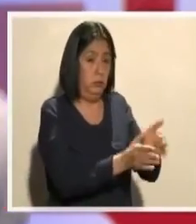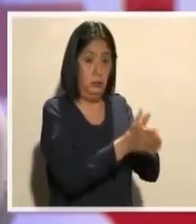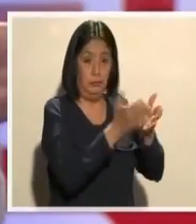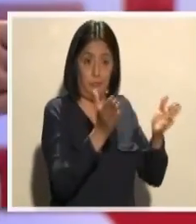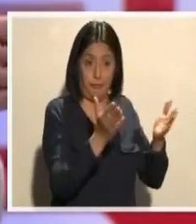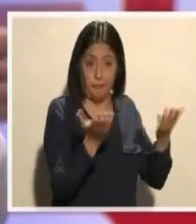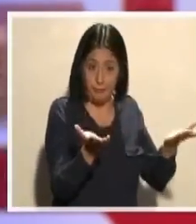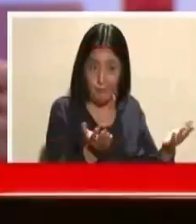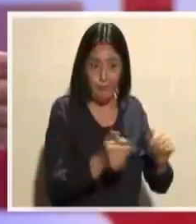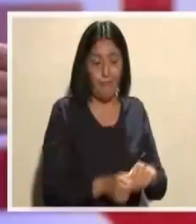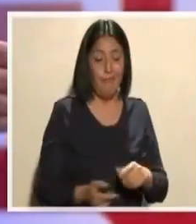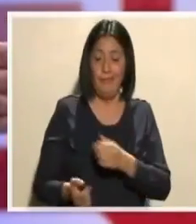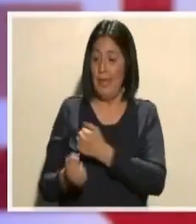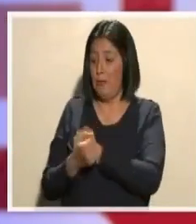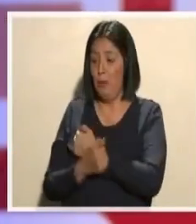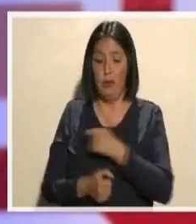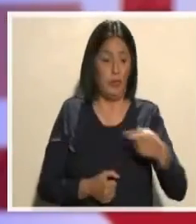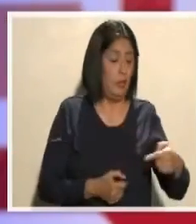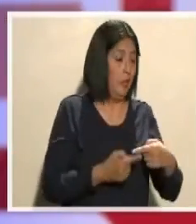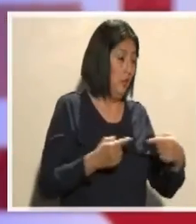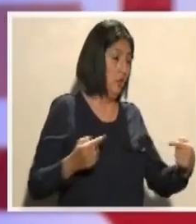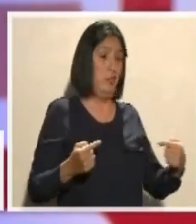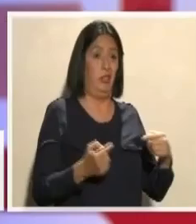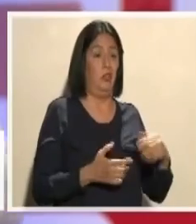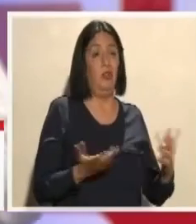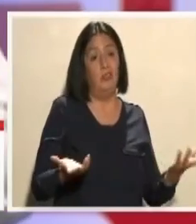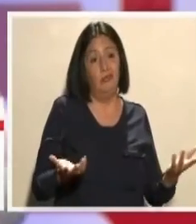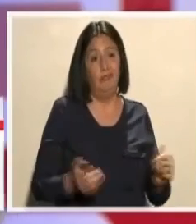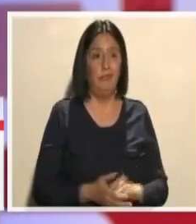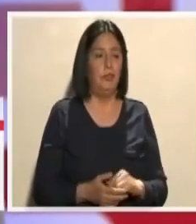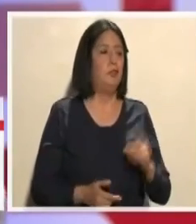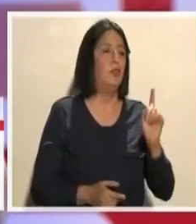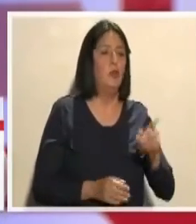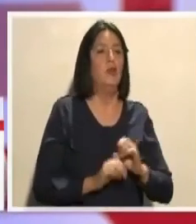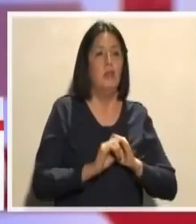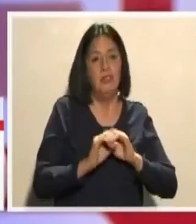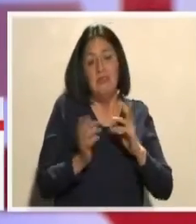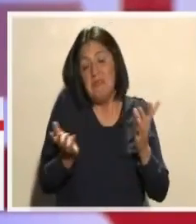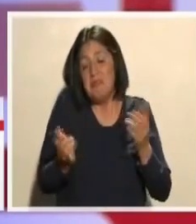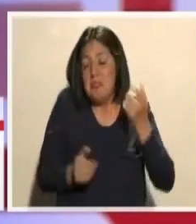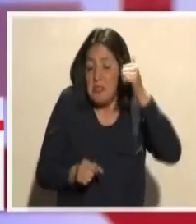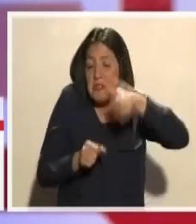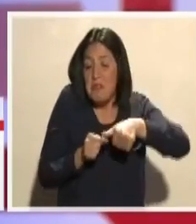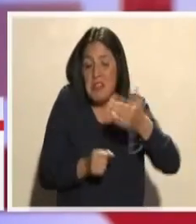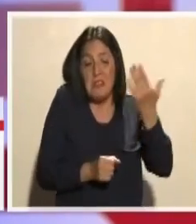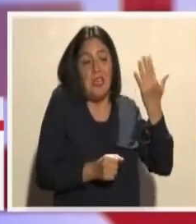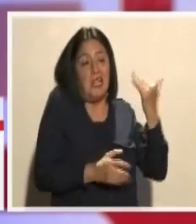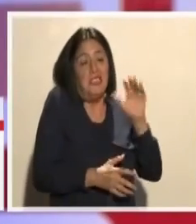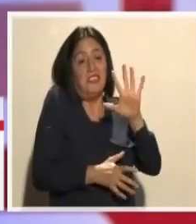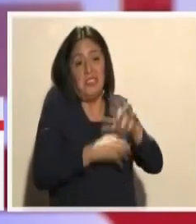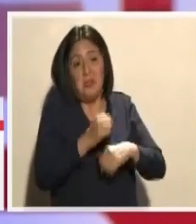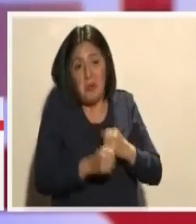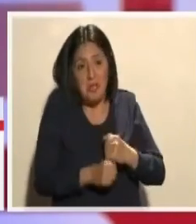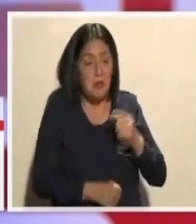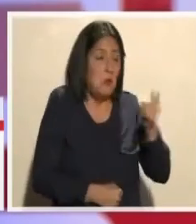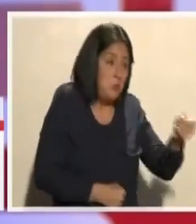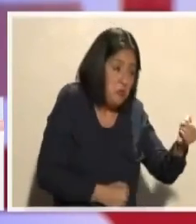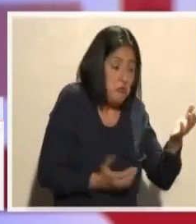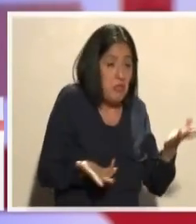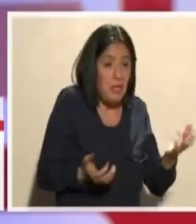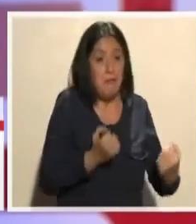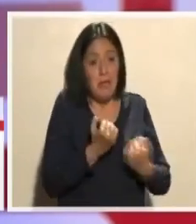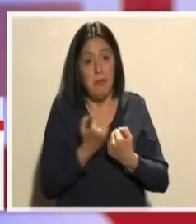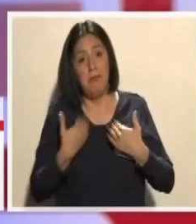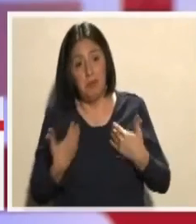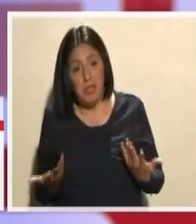distancia entre el amor y el odio es solo una campaña de diferencia. Porque recuerdo que hace 5 años usted generosamente me